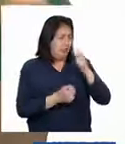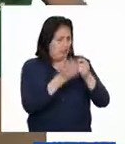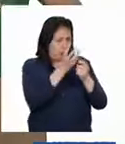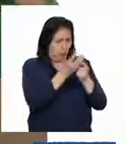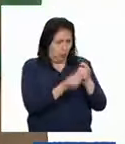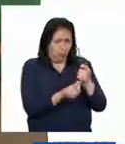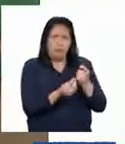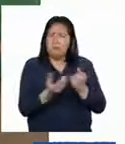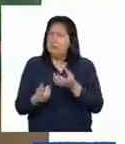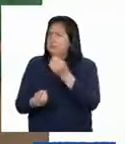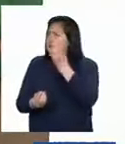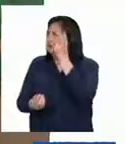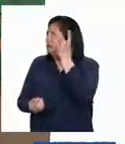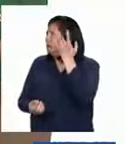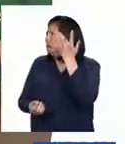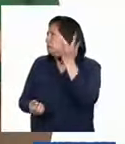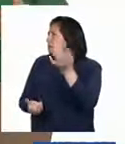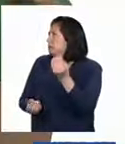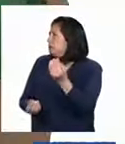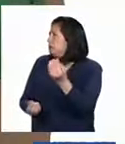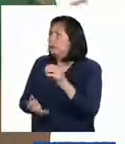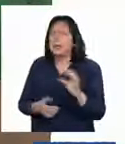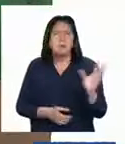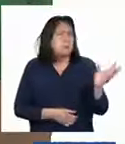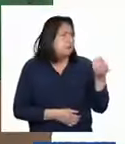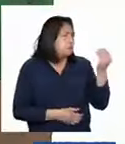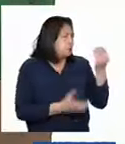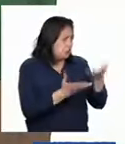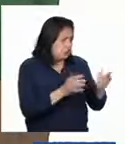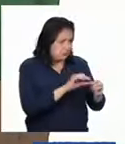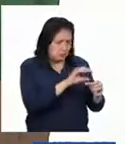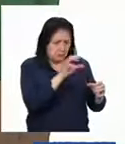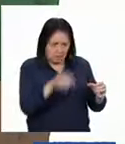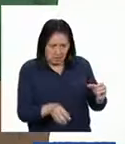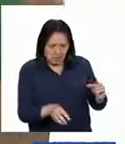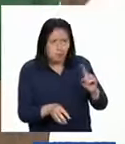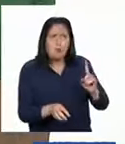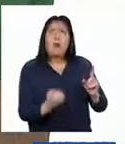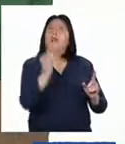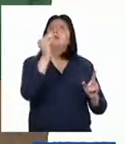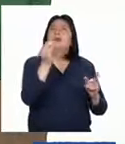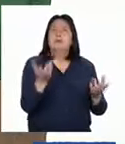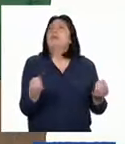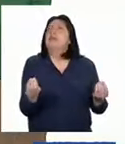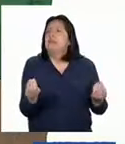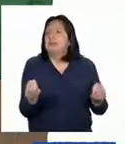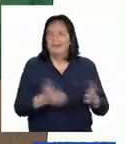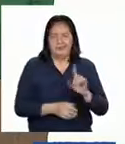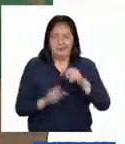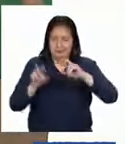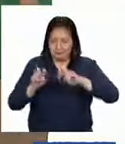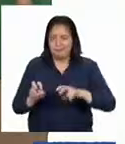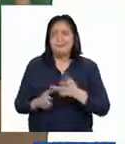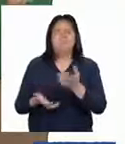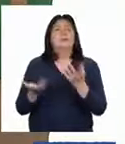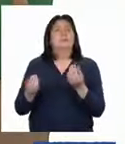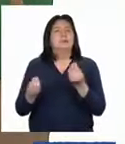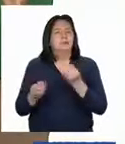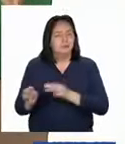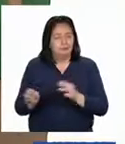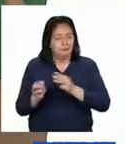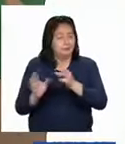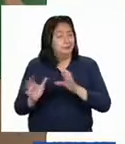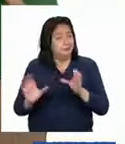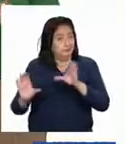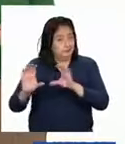objetos? ¿Por qué escuchamos sonidos? ¿Por qué los objetos caen para abajo? Todo esto podemos investigarlo mediante el